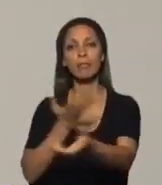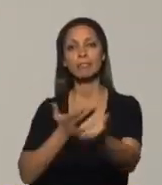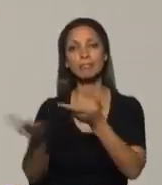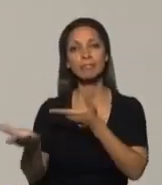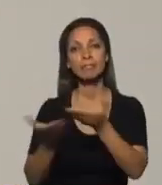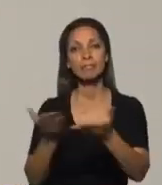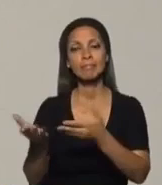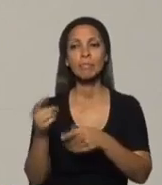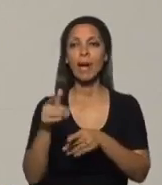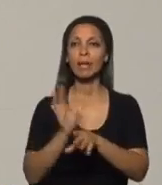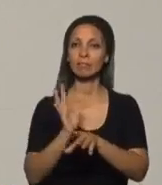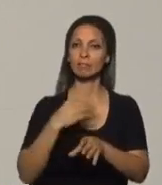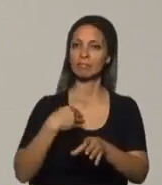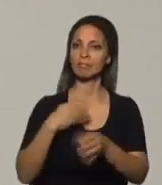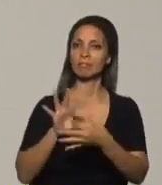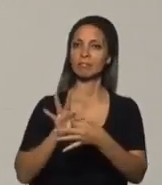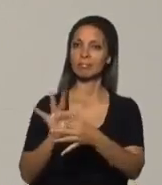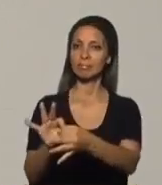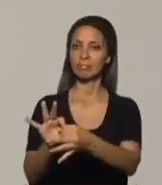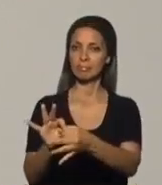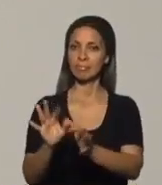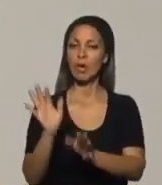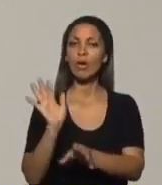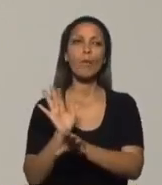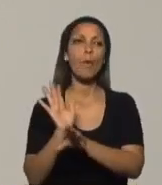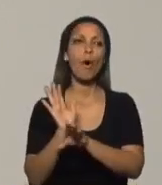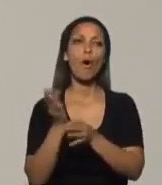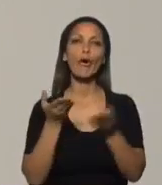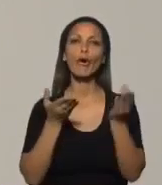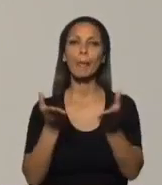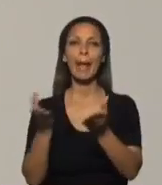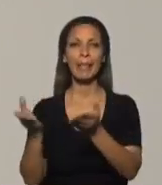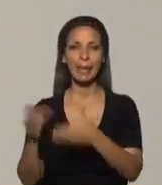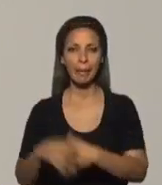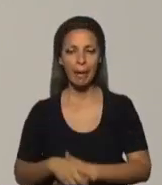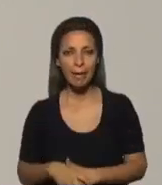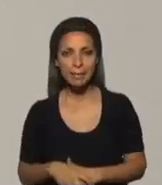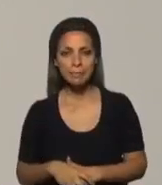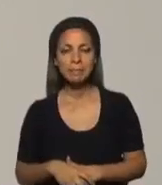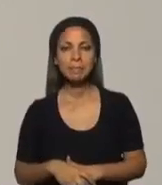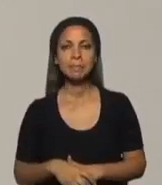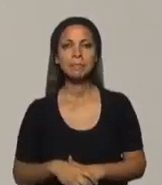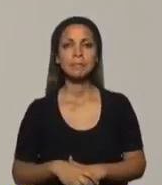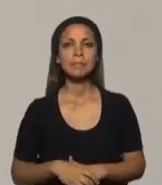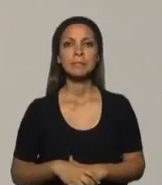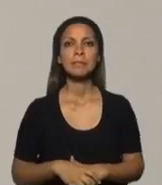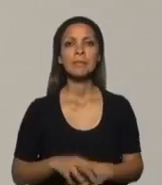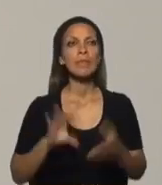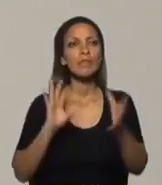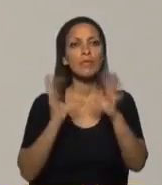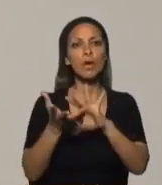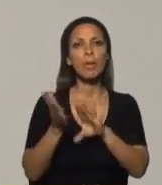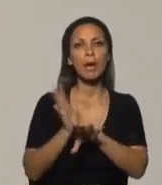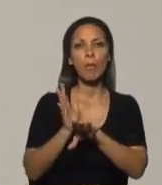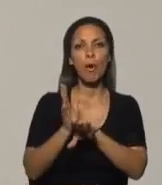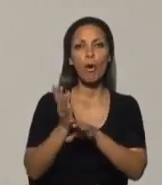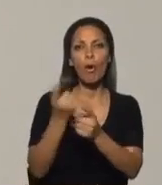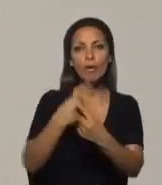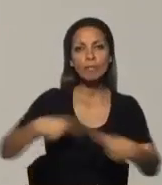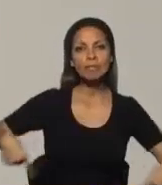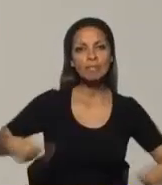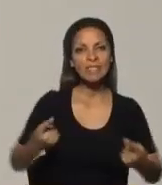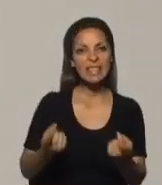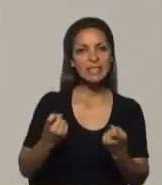entonces involucradas con economías cooperativas, con maneras de poder saldar nuestras necesidades